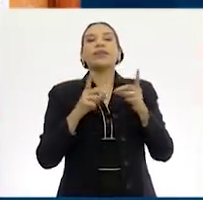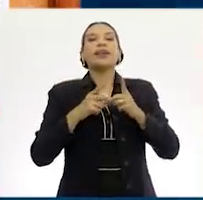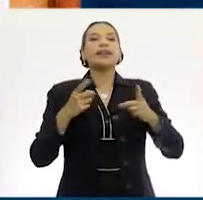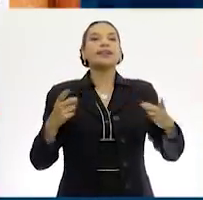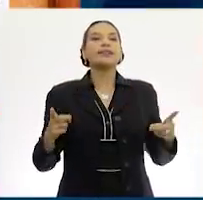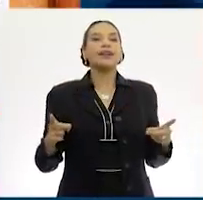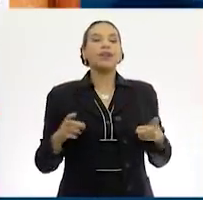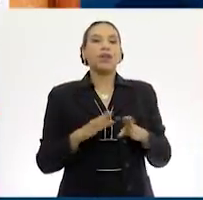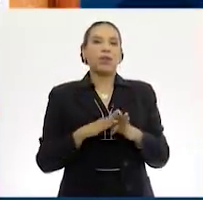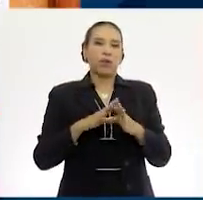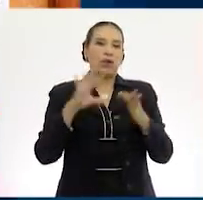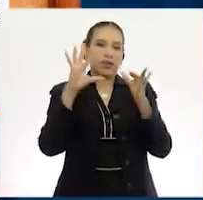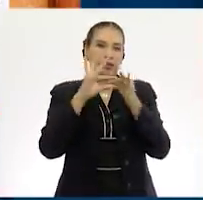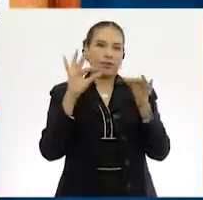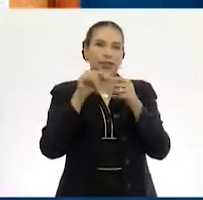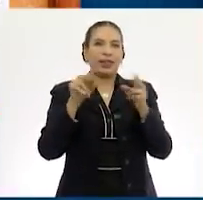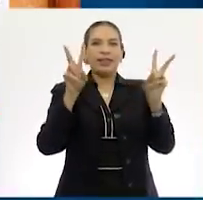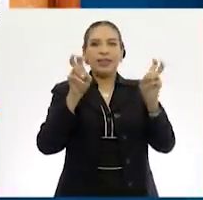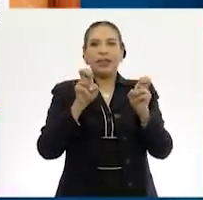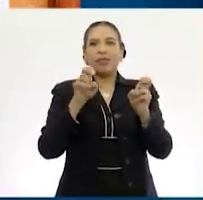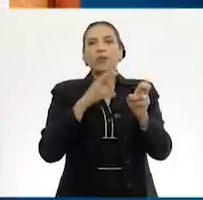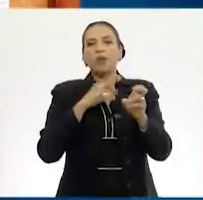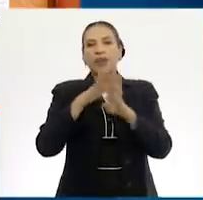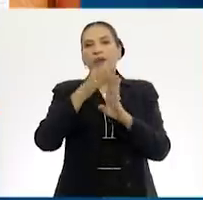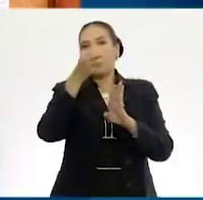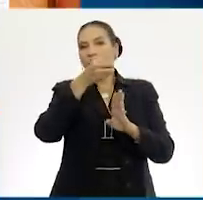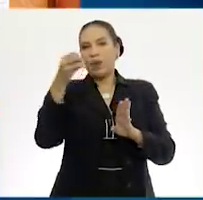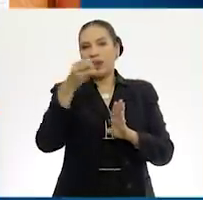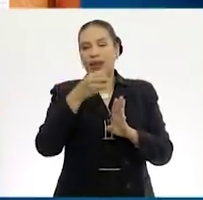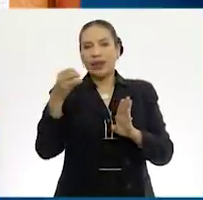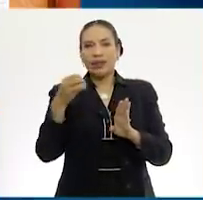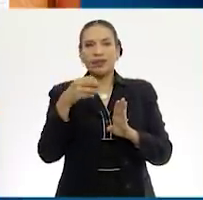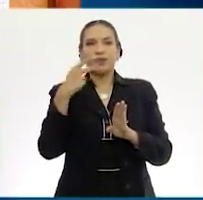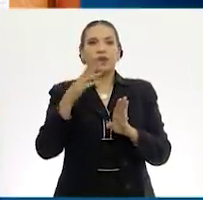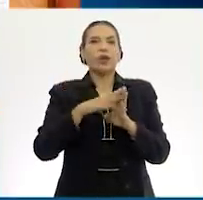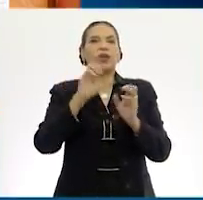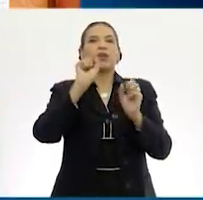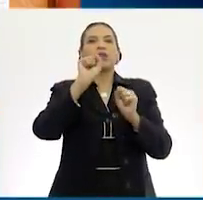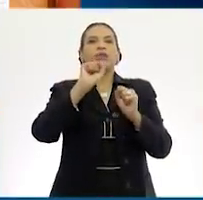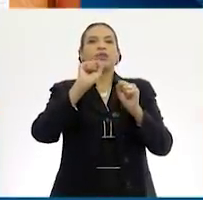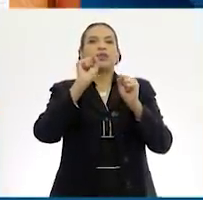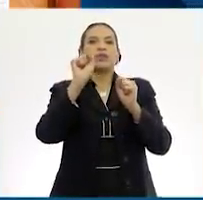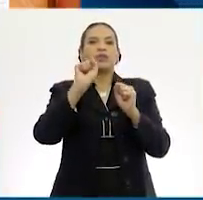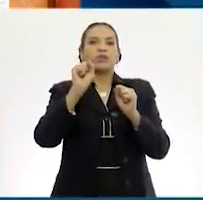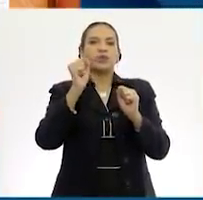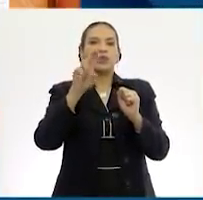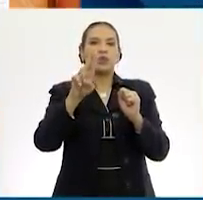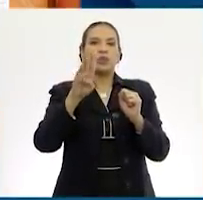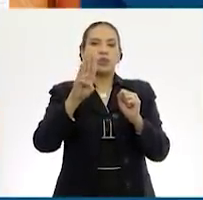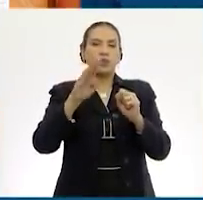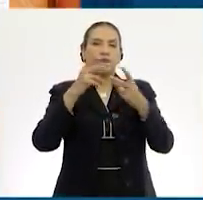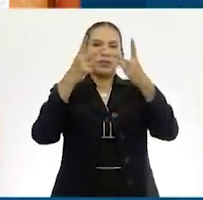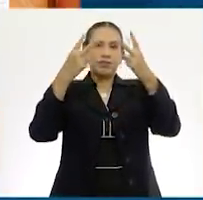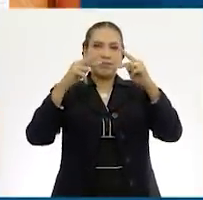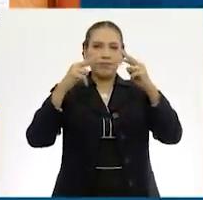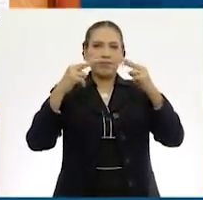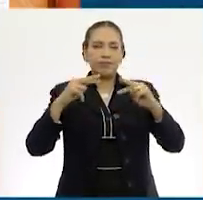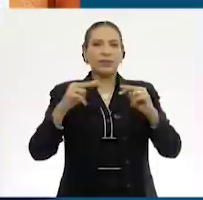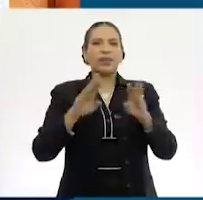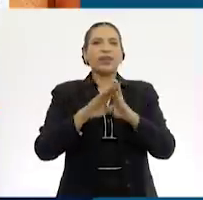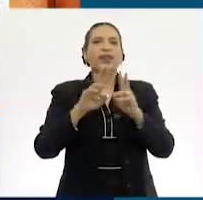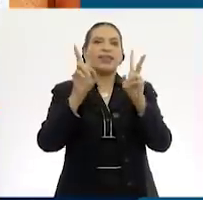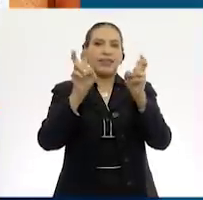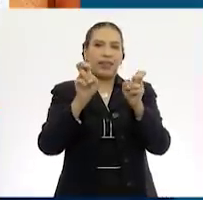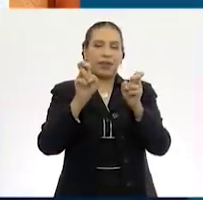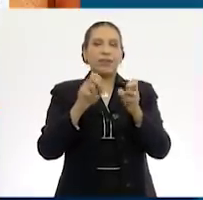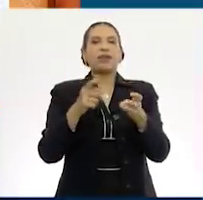desarrollo, que es la exposición del tema que puede organizarse por subtemas, apoyándose ¿de qué? De los subtítulos. Y